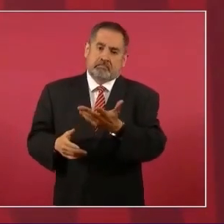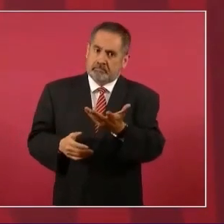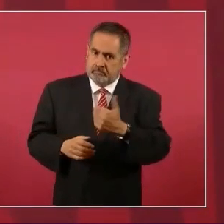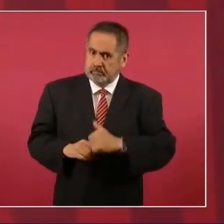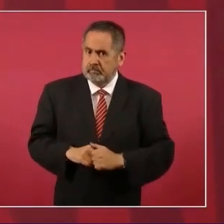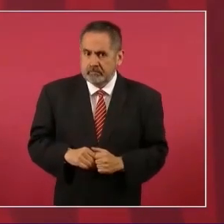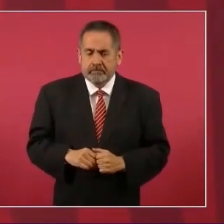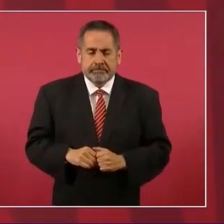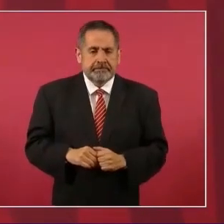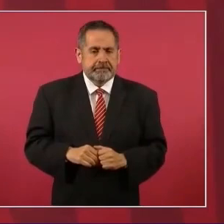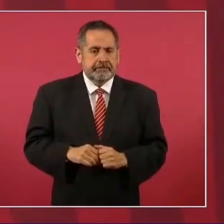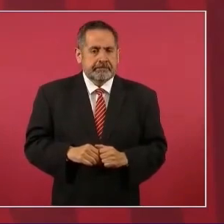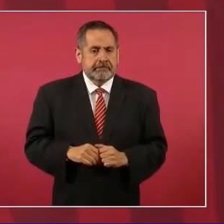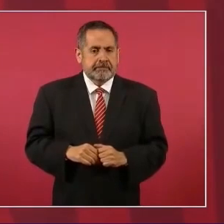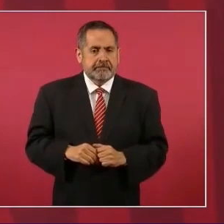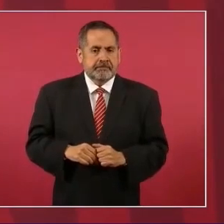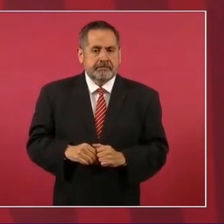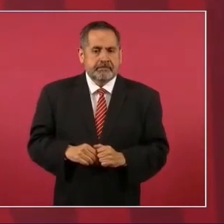que